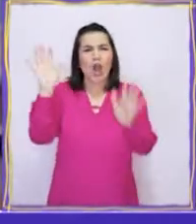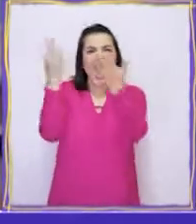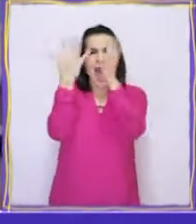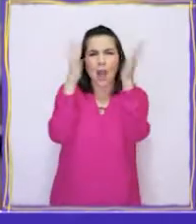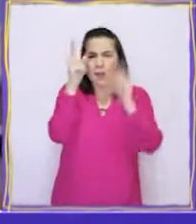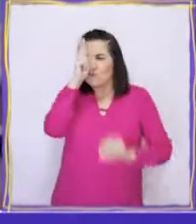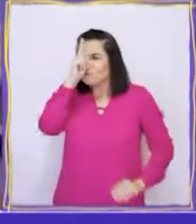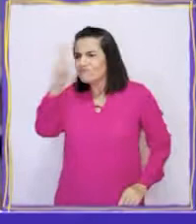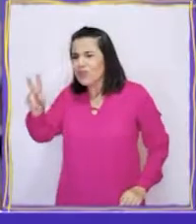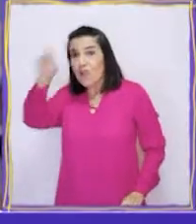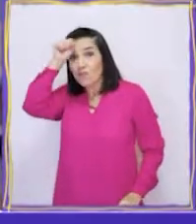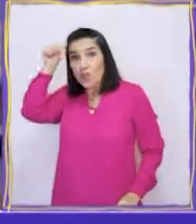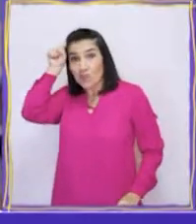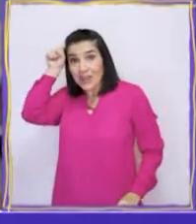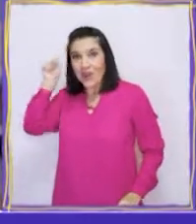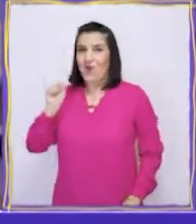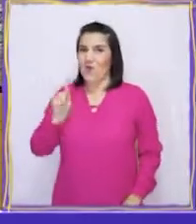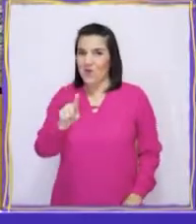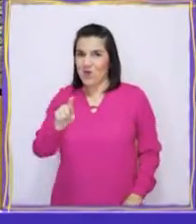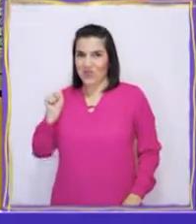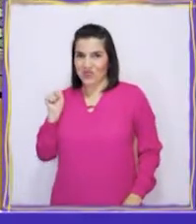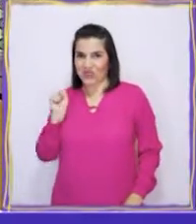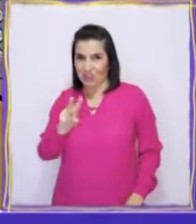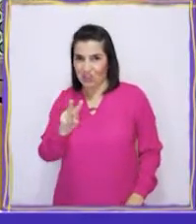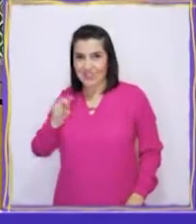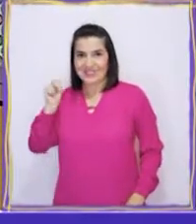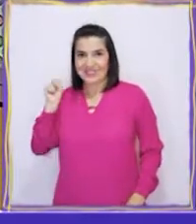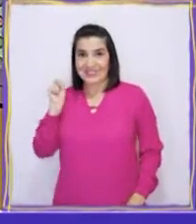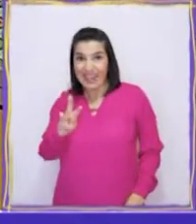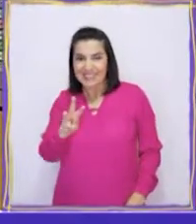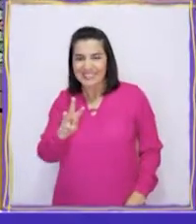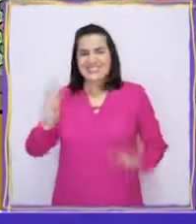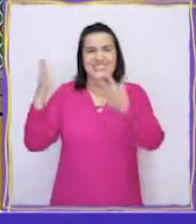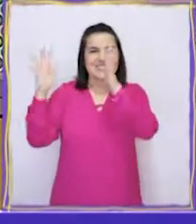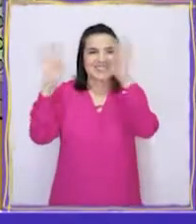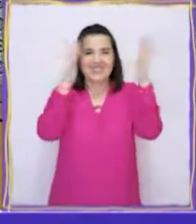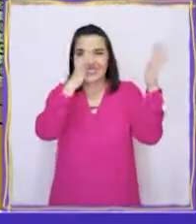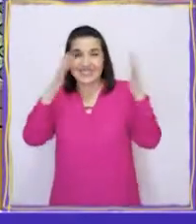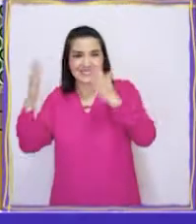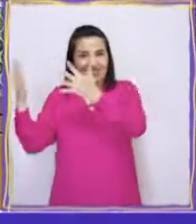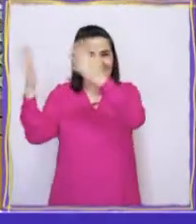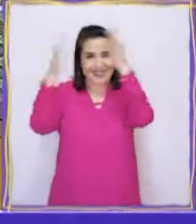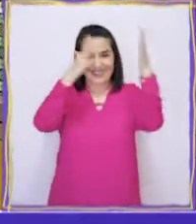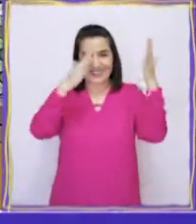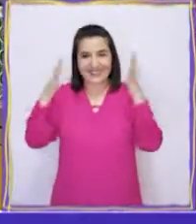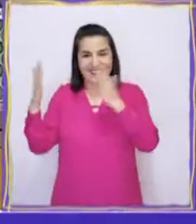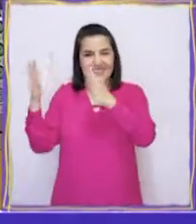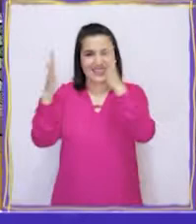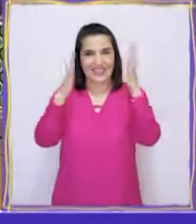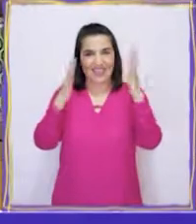demos un gran aplauso? Uno, dos, tres.